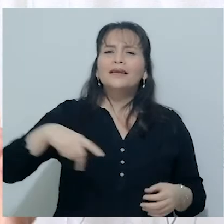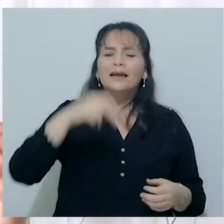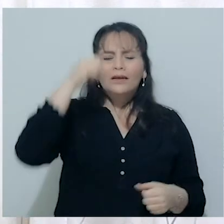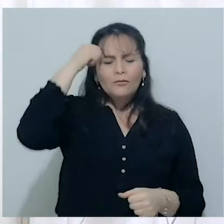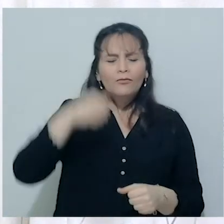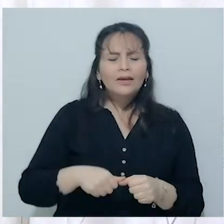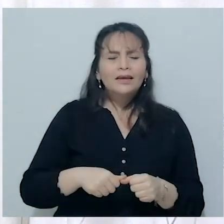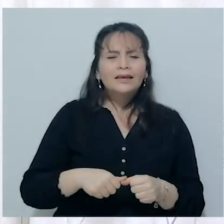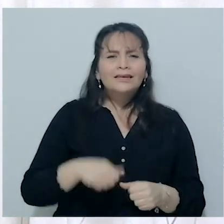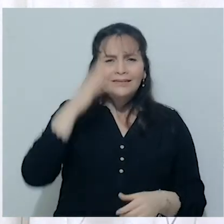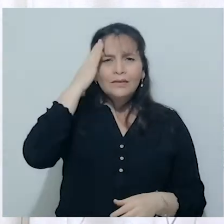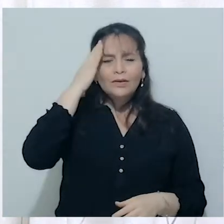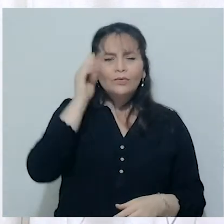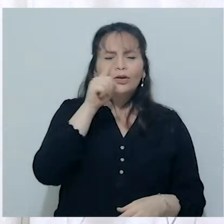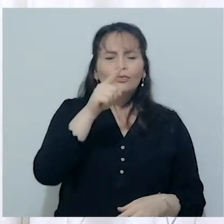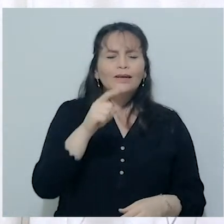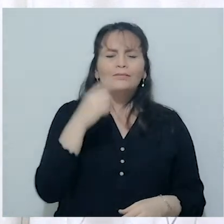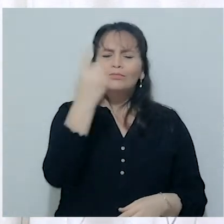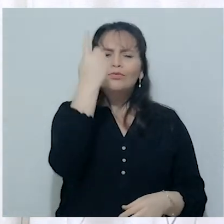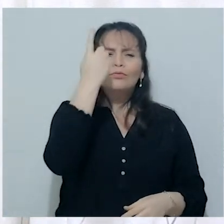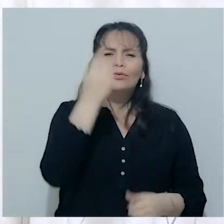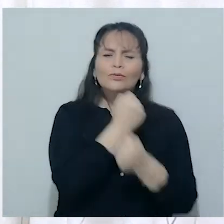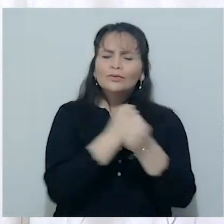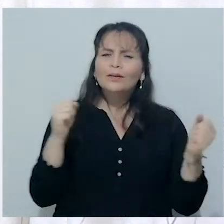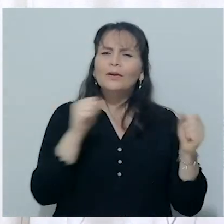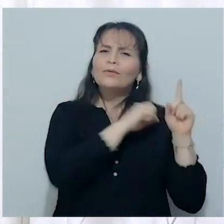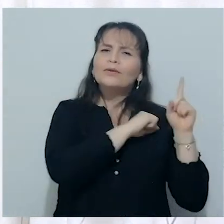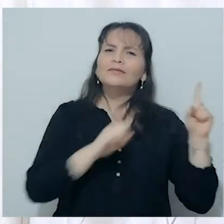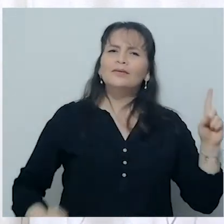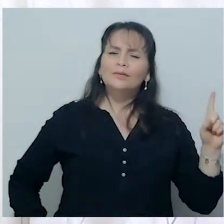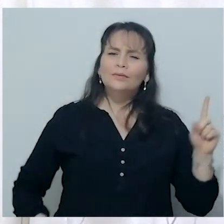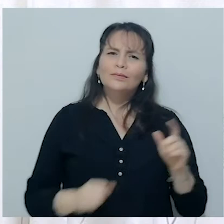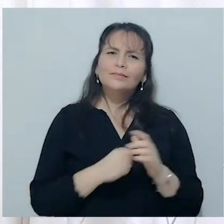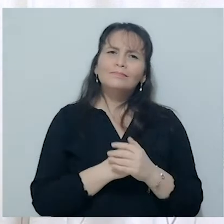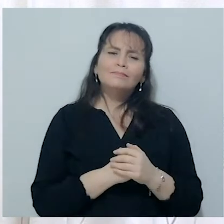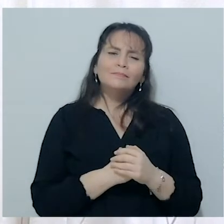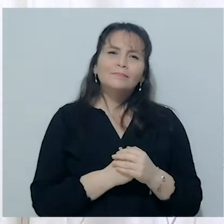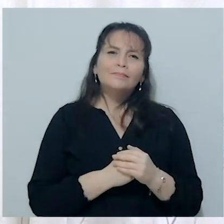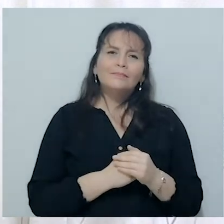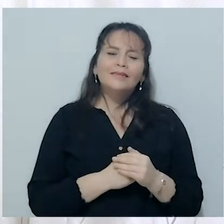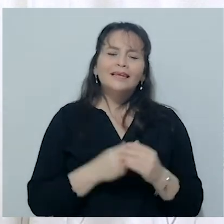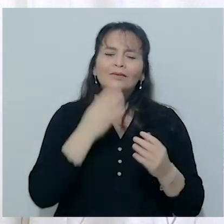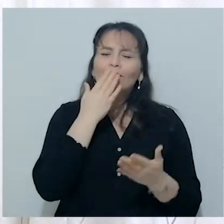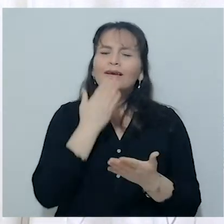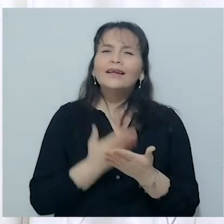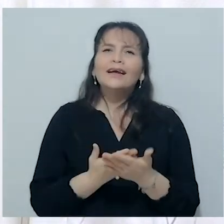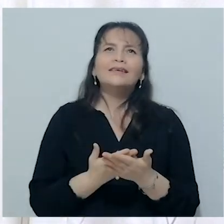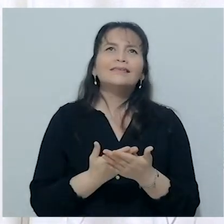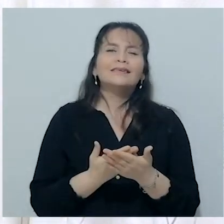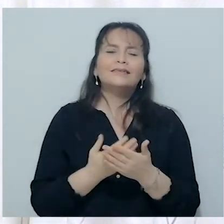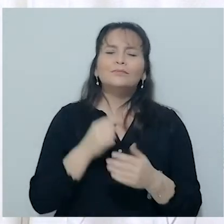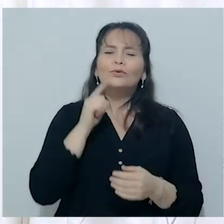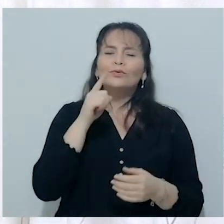estatutos. Y quiero caminar en fe, sabiendo de que tú eres mi único Salvador y Señor.